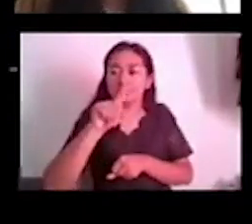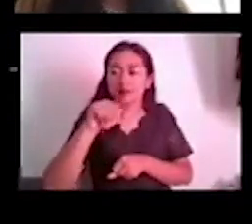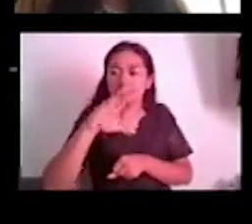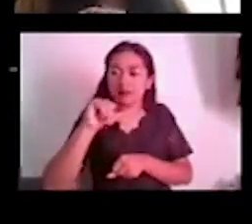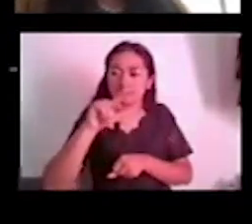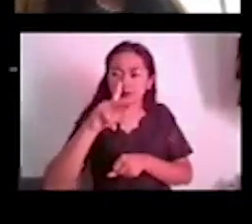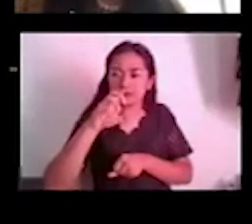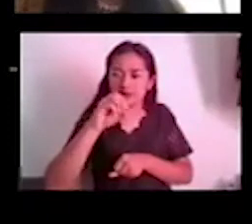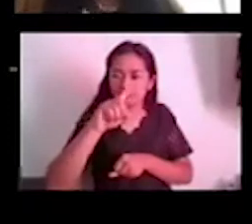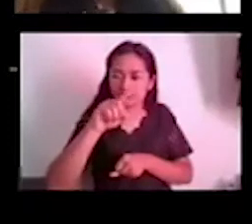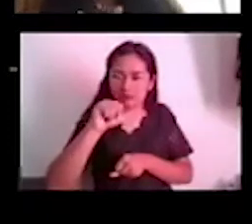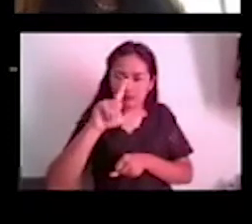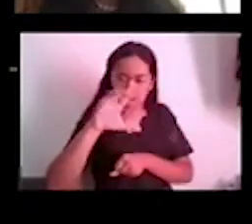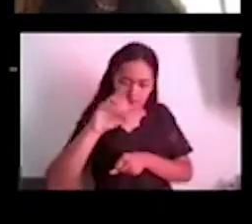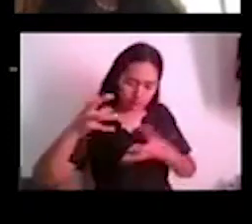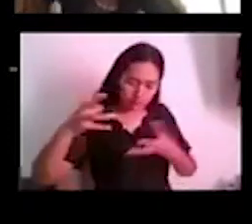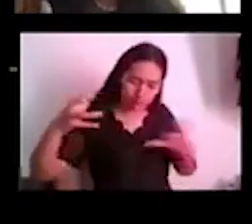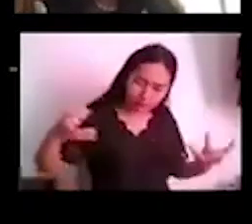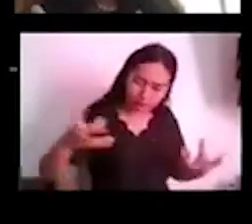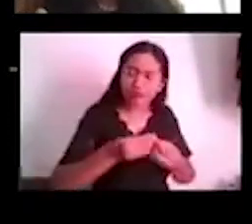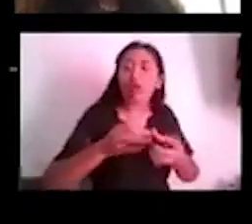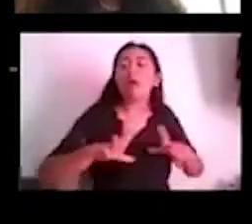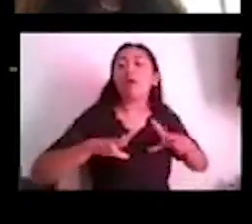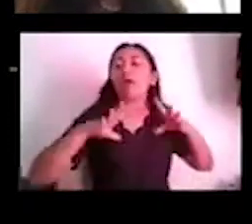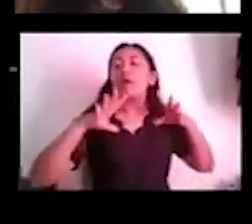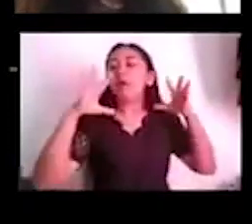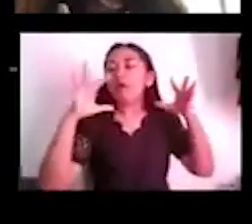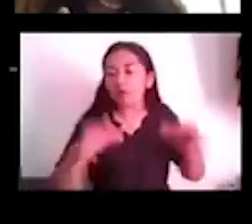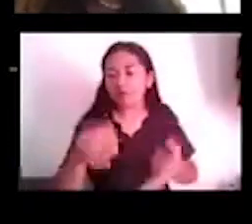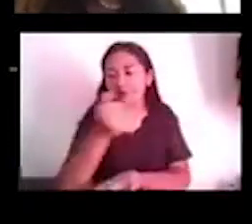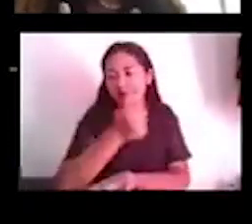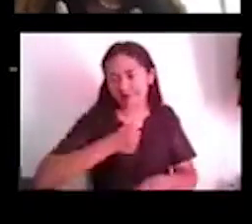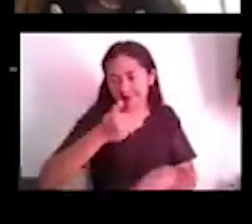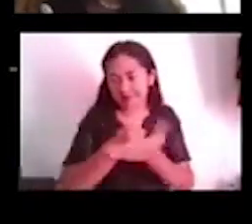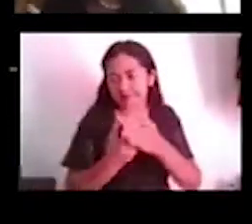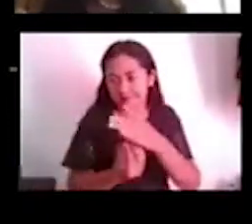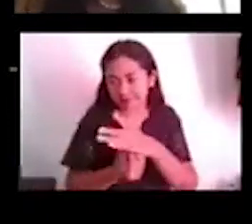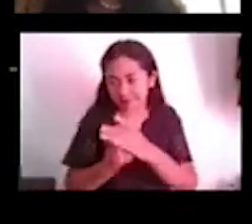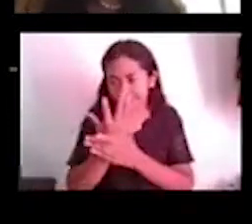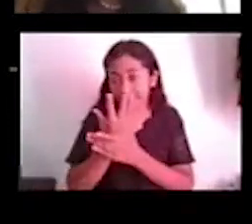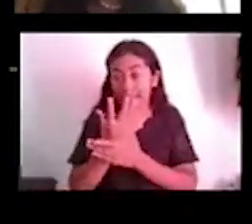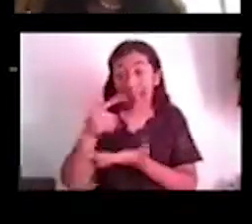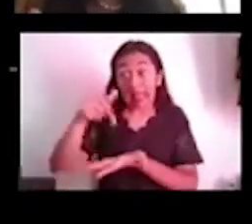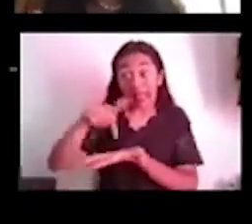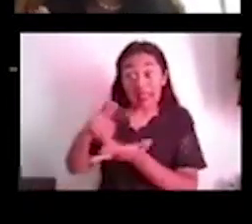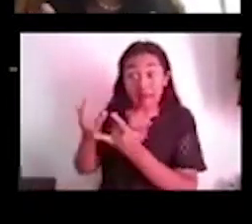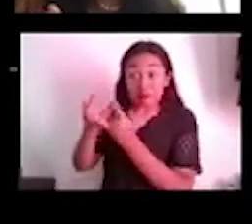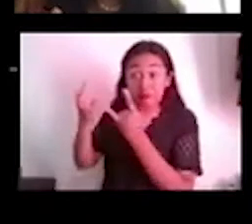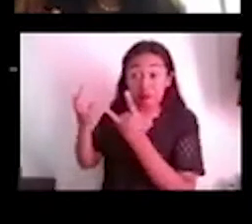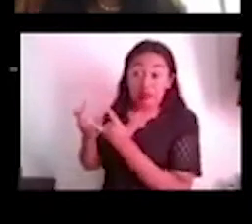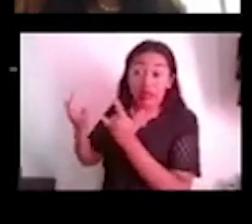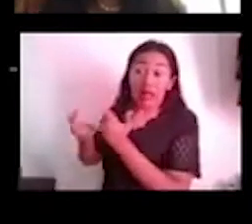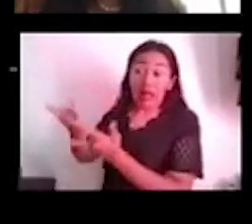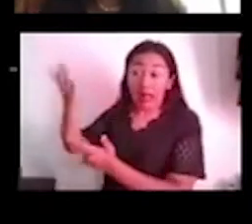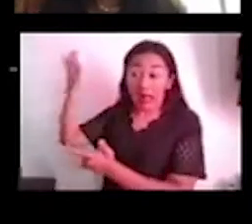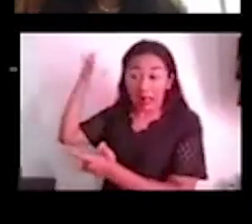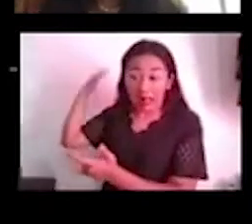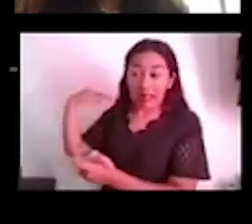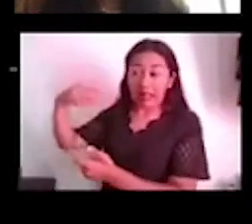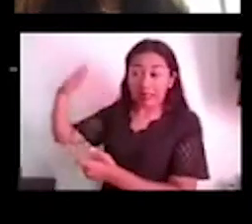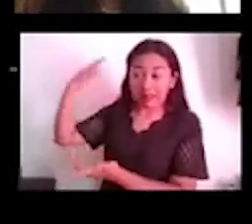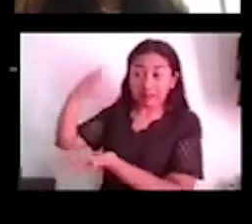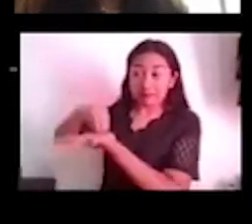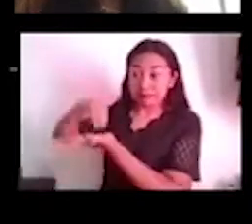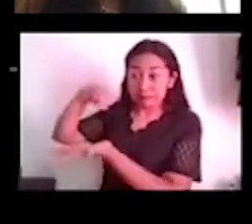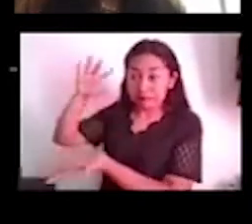México Tlatelolco. Esto, por supuesto, en los mitos lo referencian como una orden de